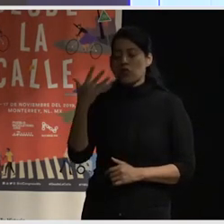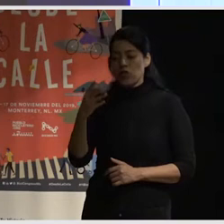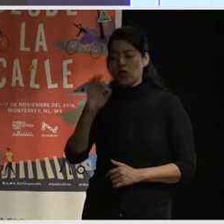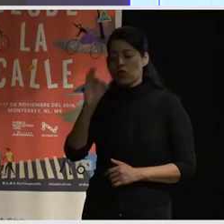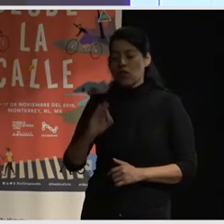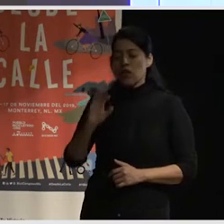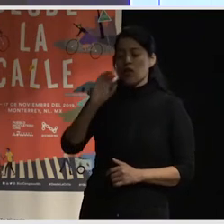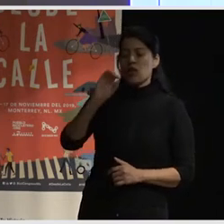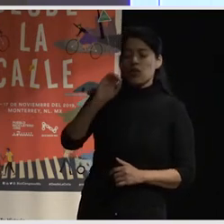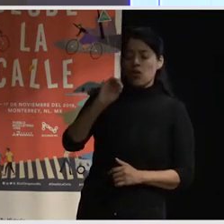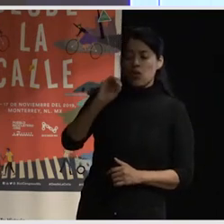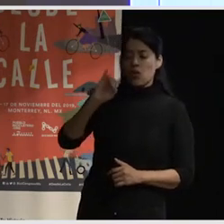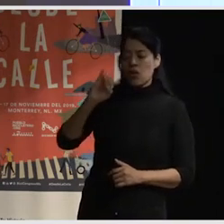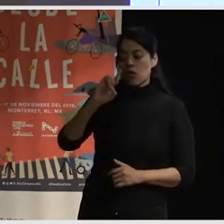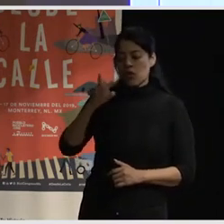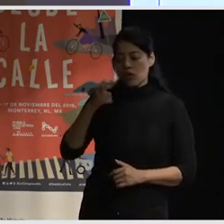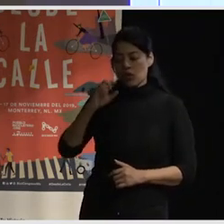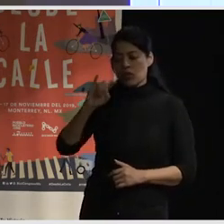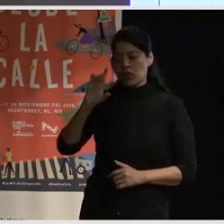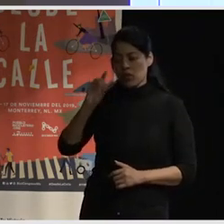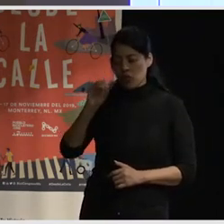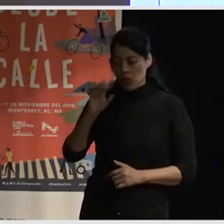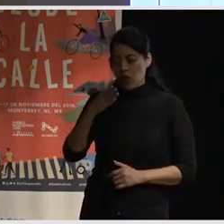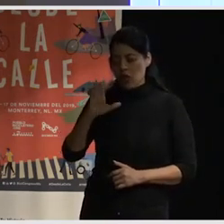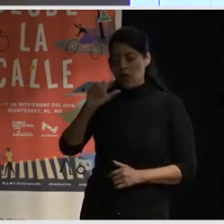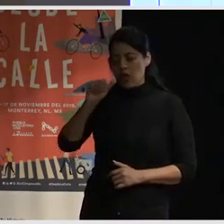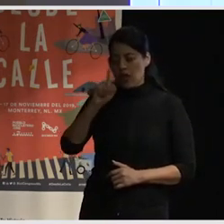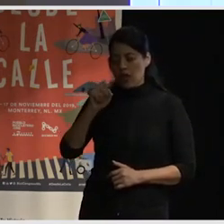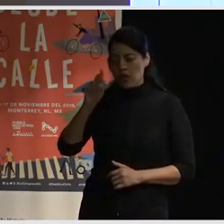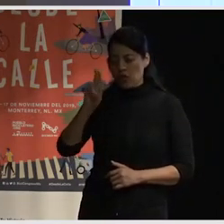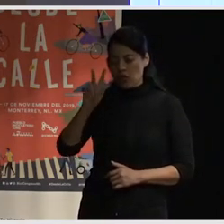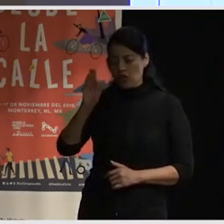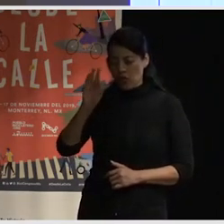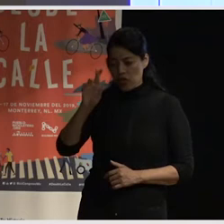todo lo que se vive en salamanca en el vacío con la con la refinería